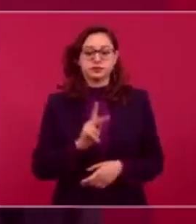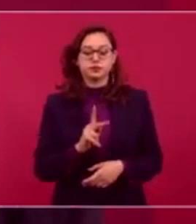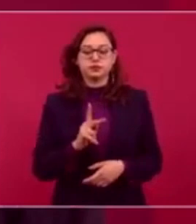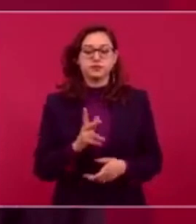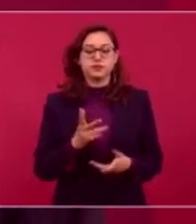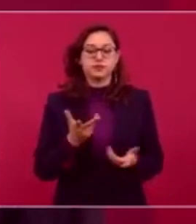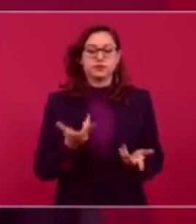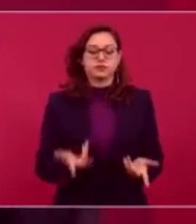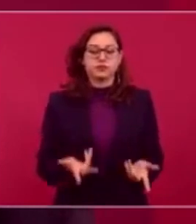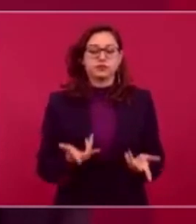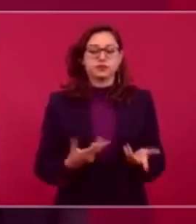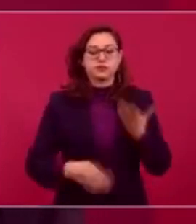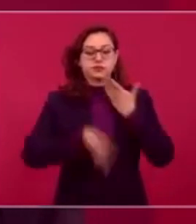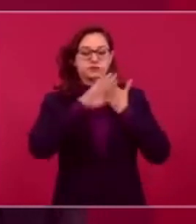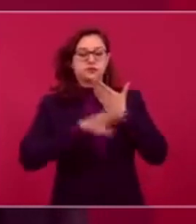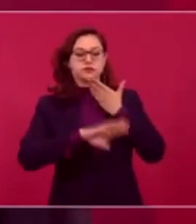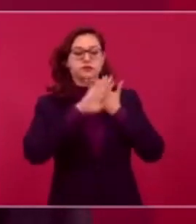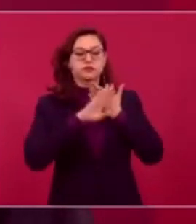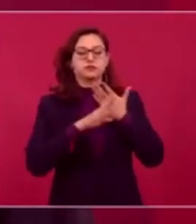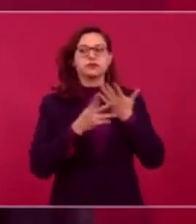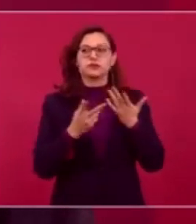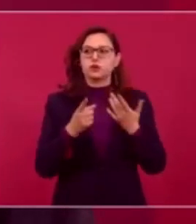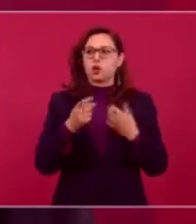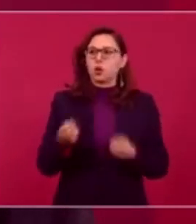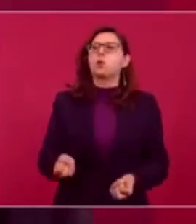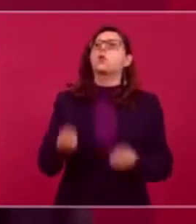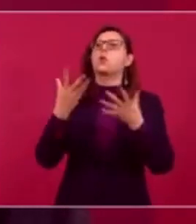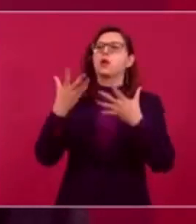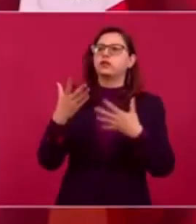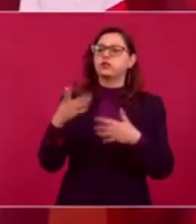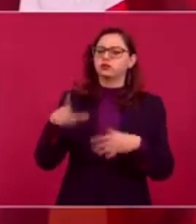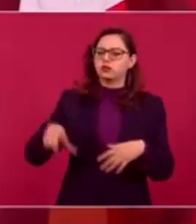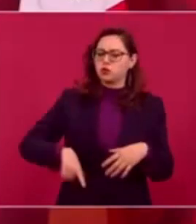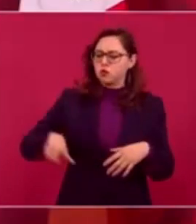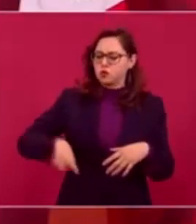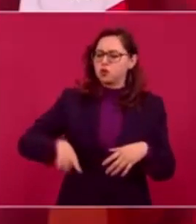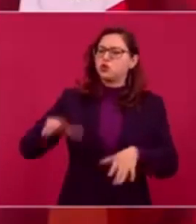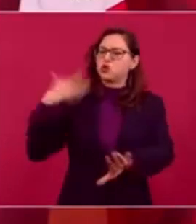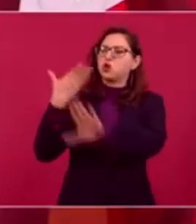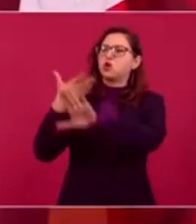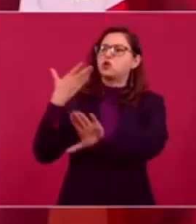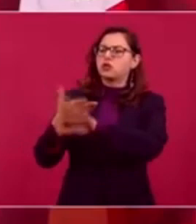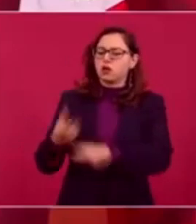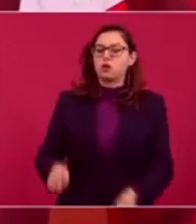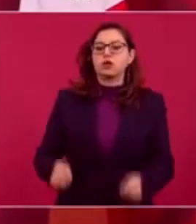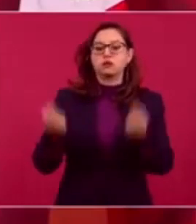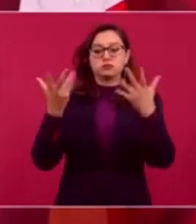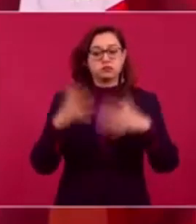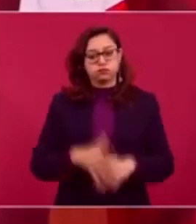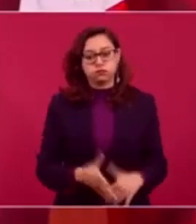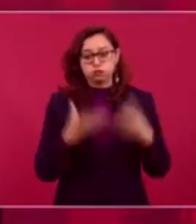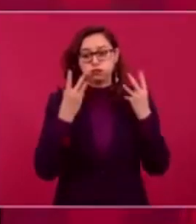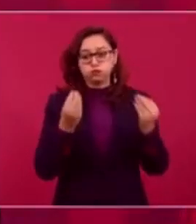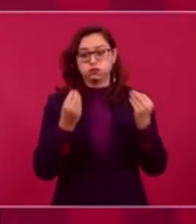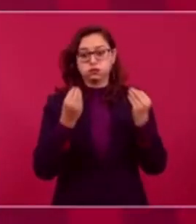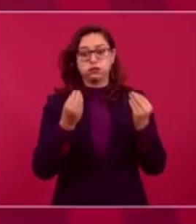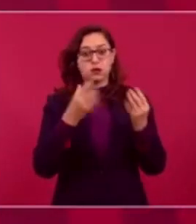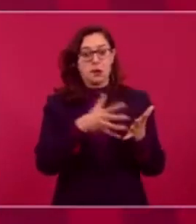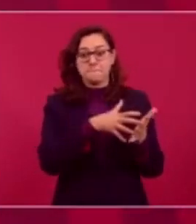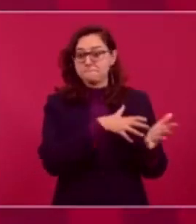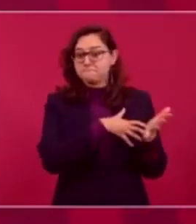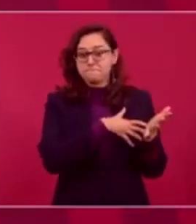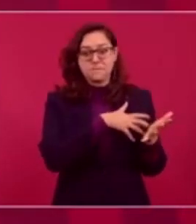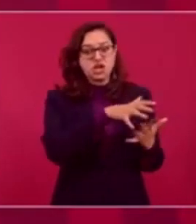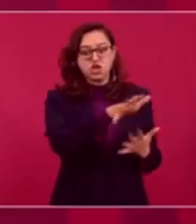Digo, pues son millones. No, pero ¿cuántos? Pues yo calculo